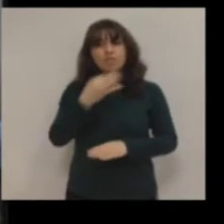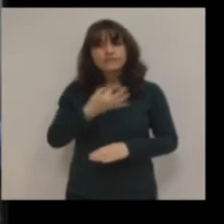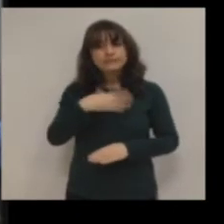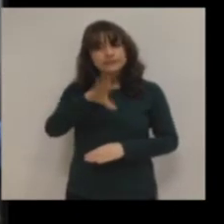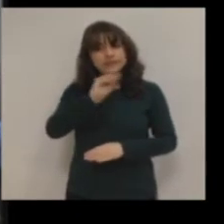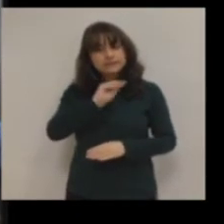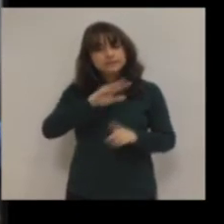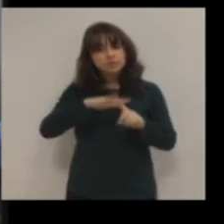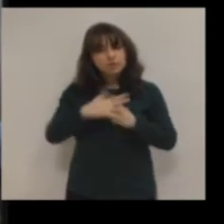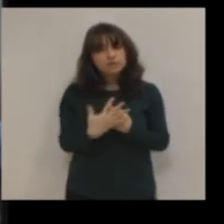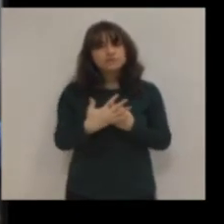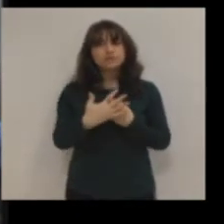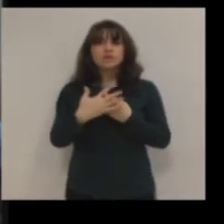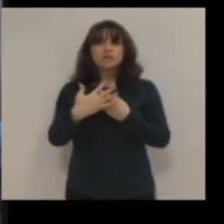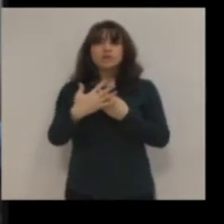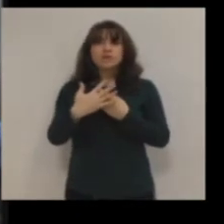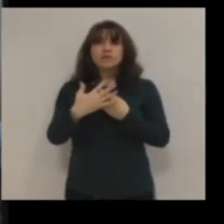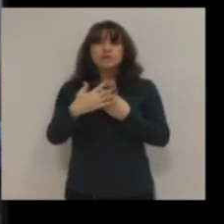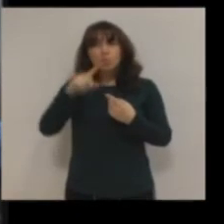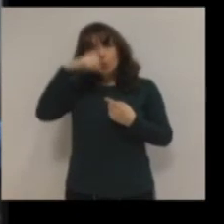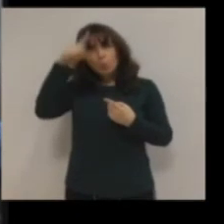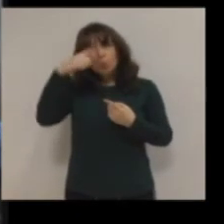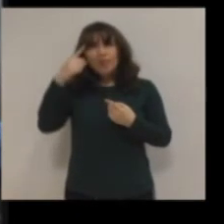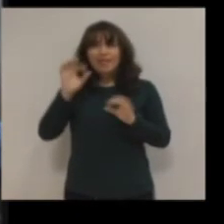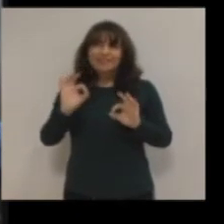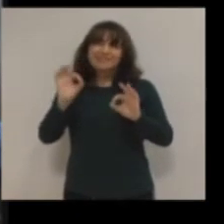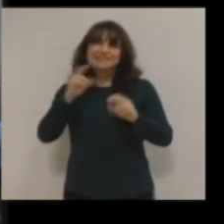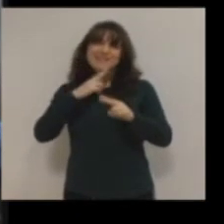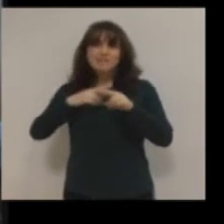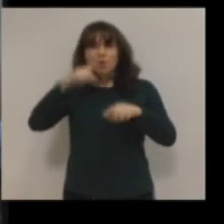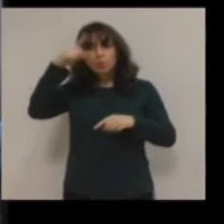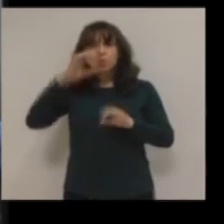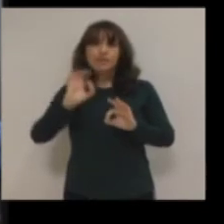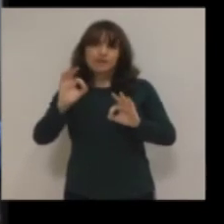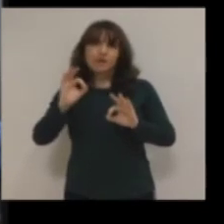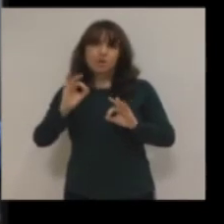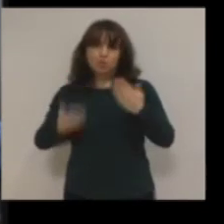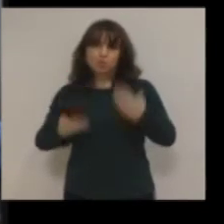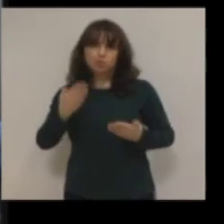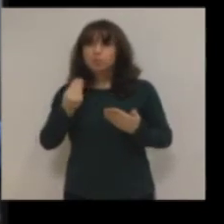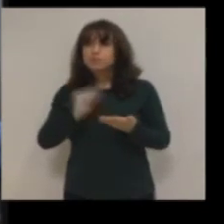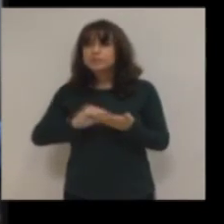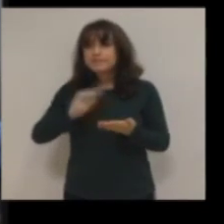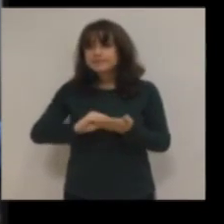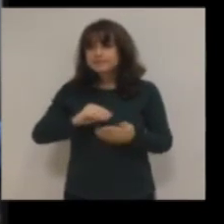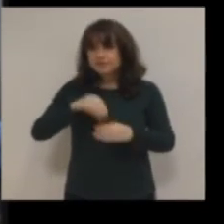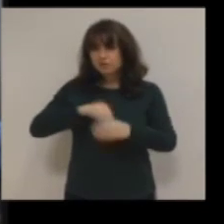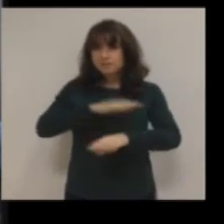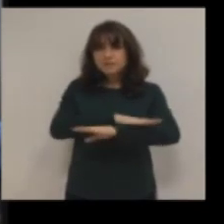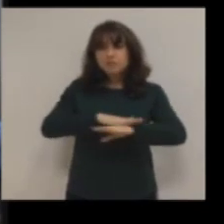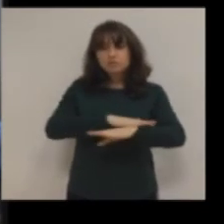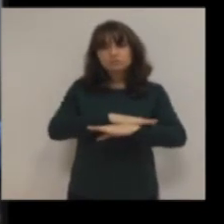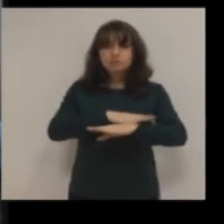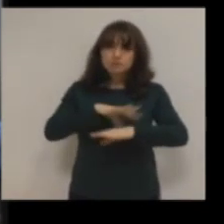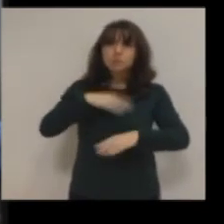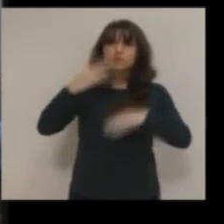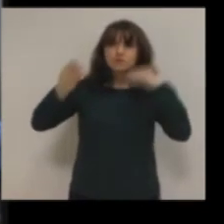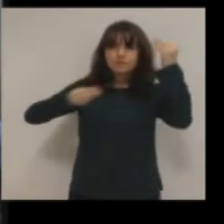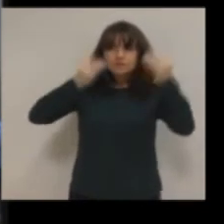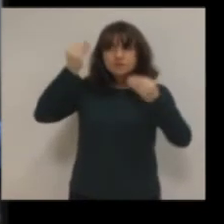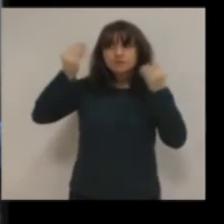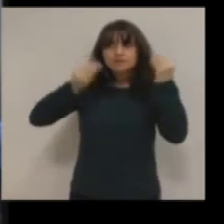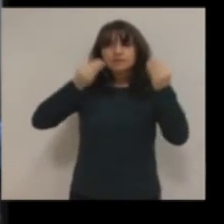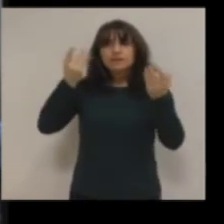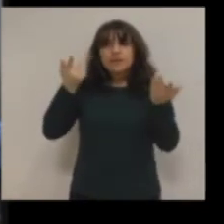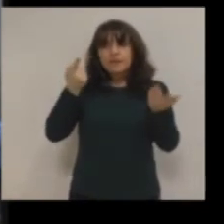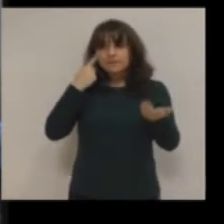entender una serie de cosas y tener esa cultura de lo justo. Porque muchas veces a lo mejor antes de emitir el acto administrativo pues se podría reflexionar un poco y ver